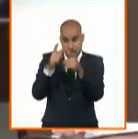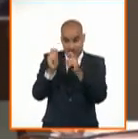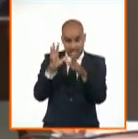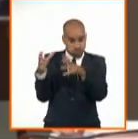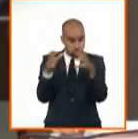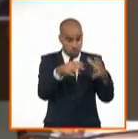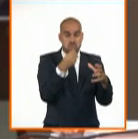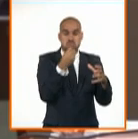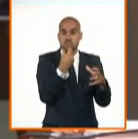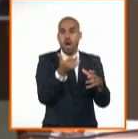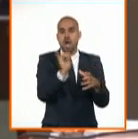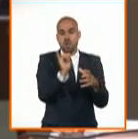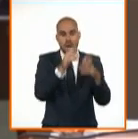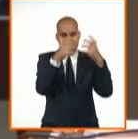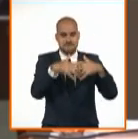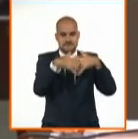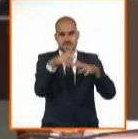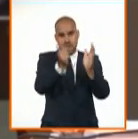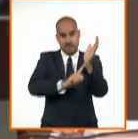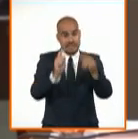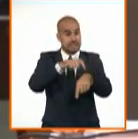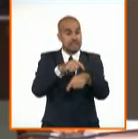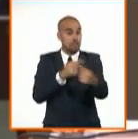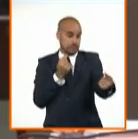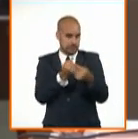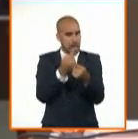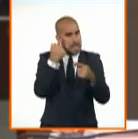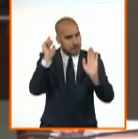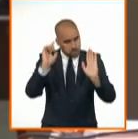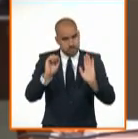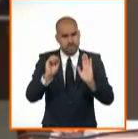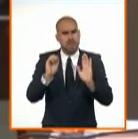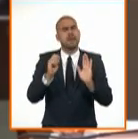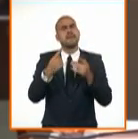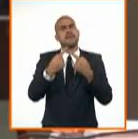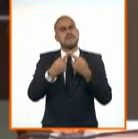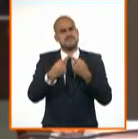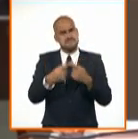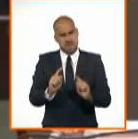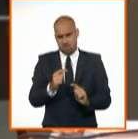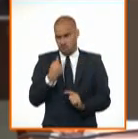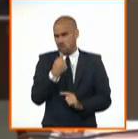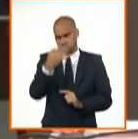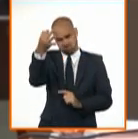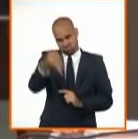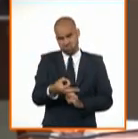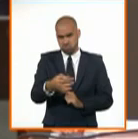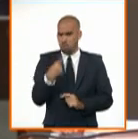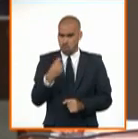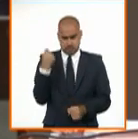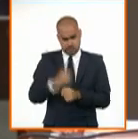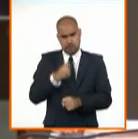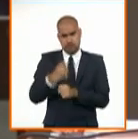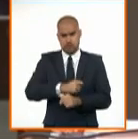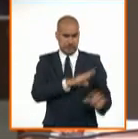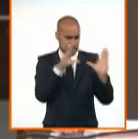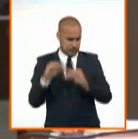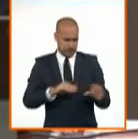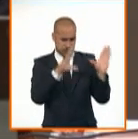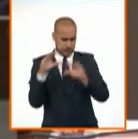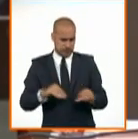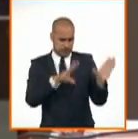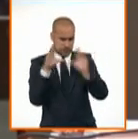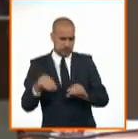en el menor tiempo posible lo que sí les podemos garantizar es que se trabaja sin descanso y que se esa